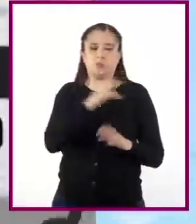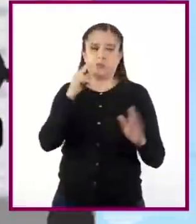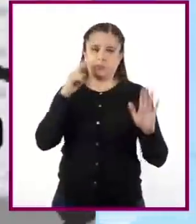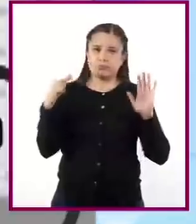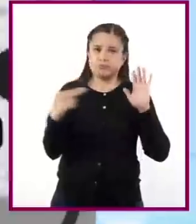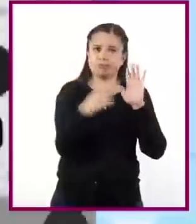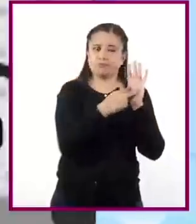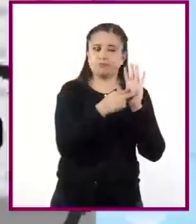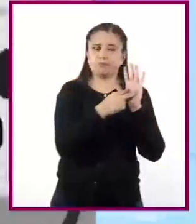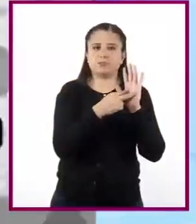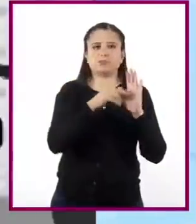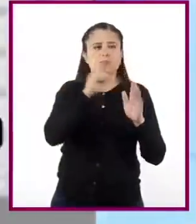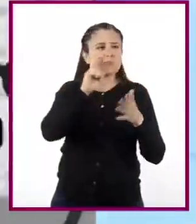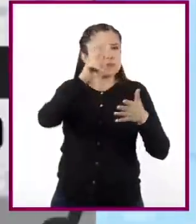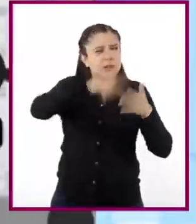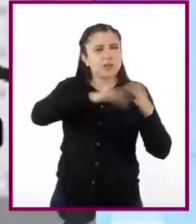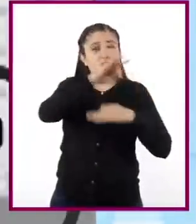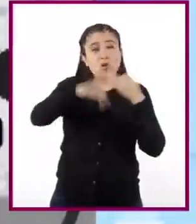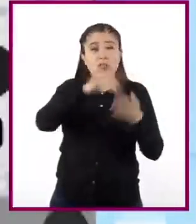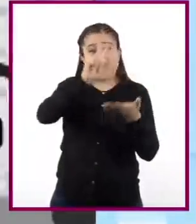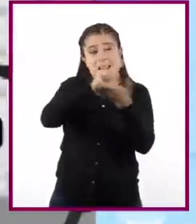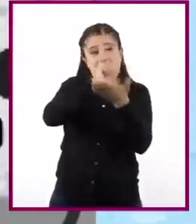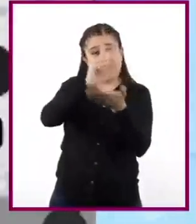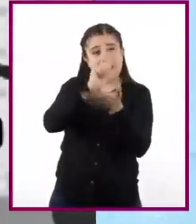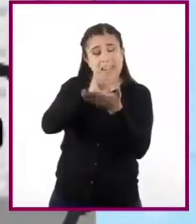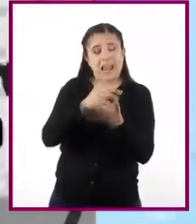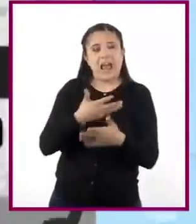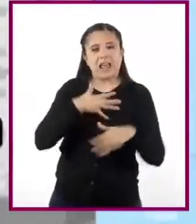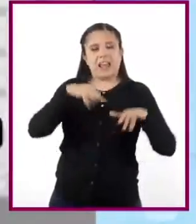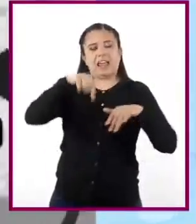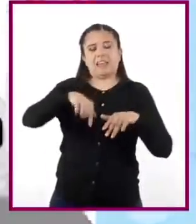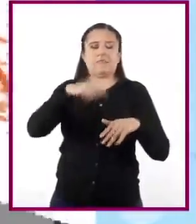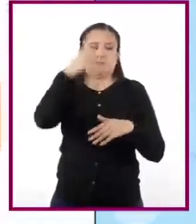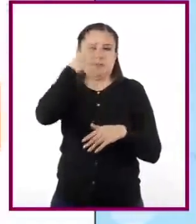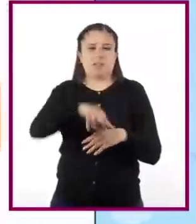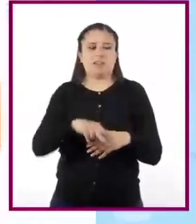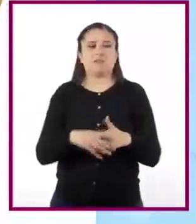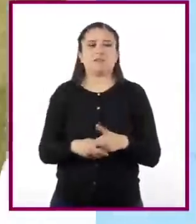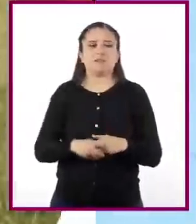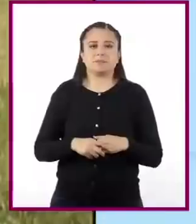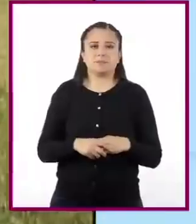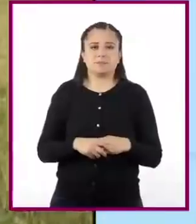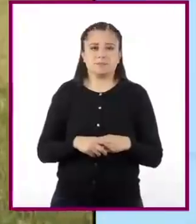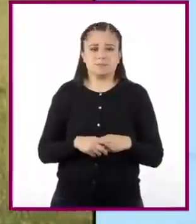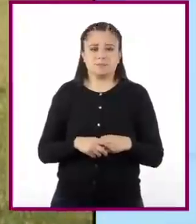también consultar todas las leyes vigentes en el territorio nacional.